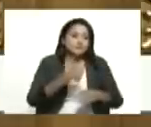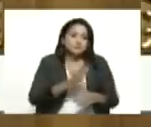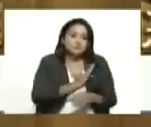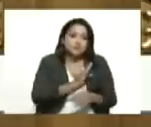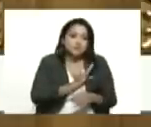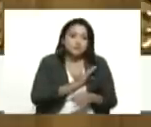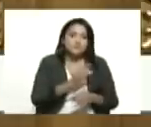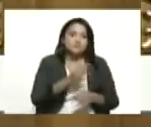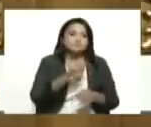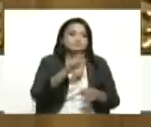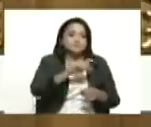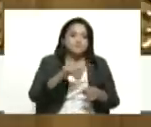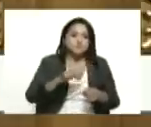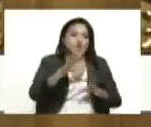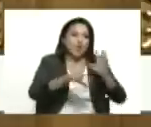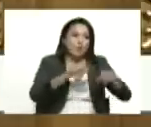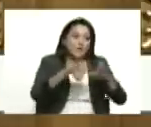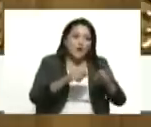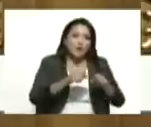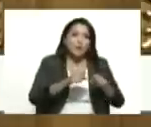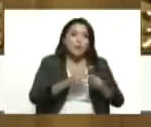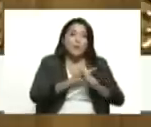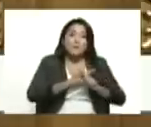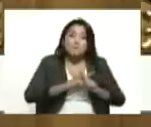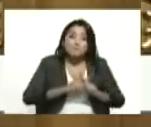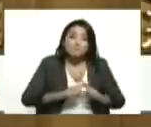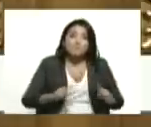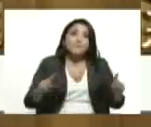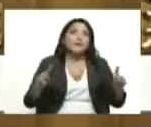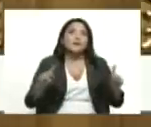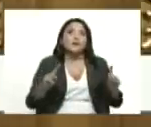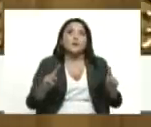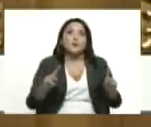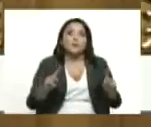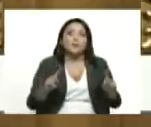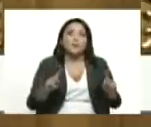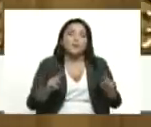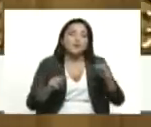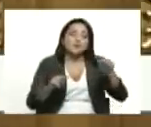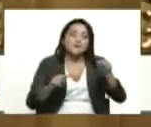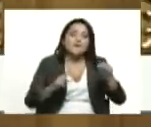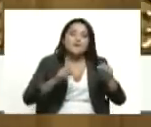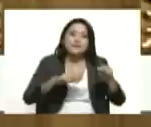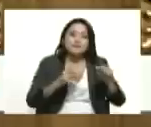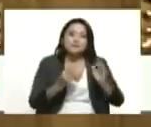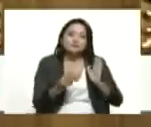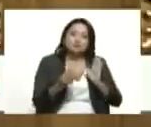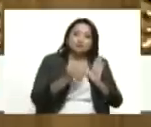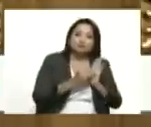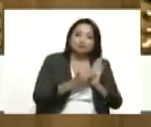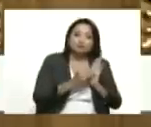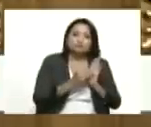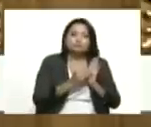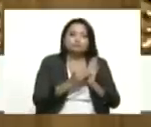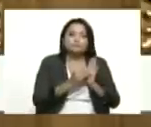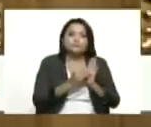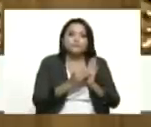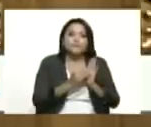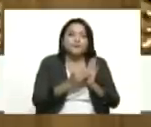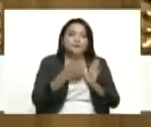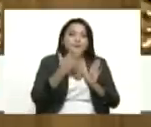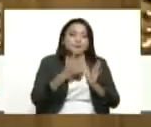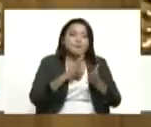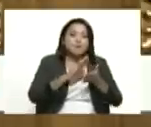son susceptibles de extinción de dominio. Destaca en este capítulo la incorporación del principio de